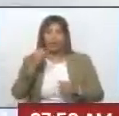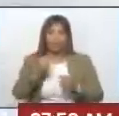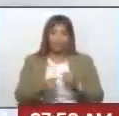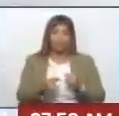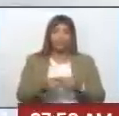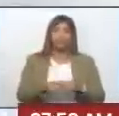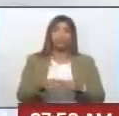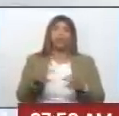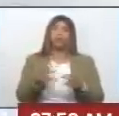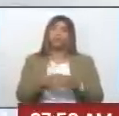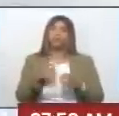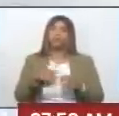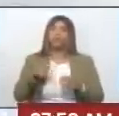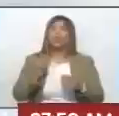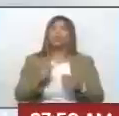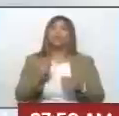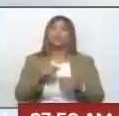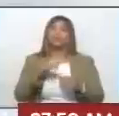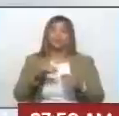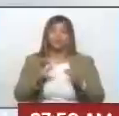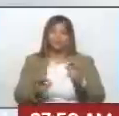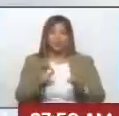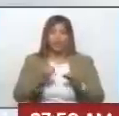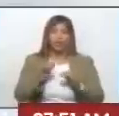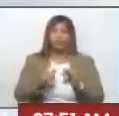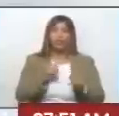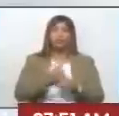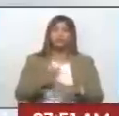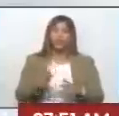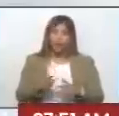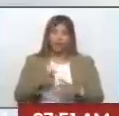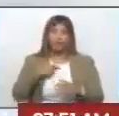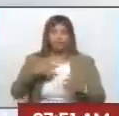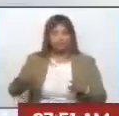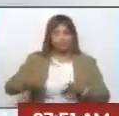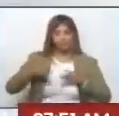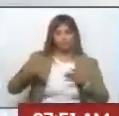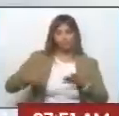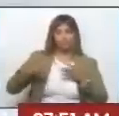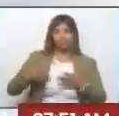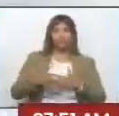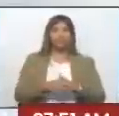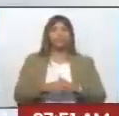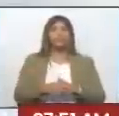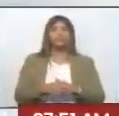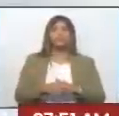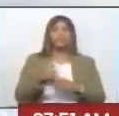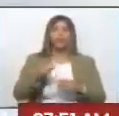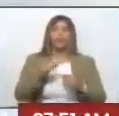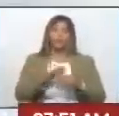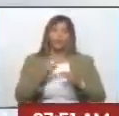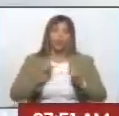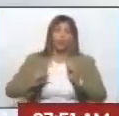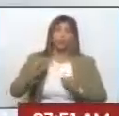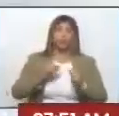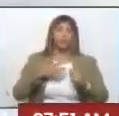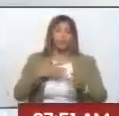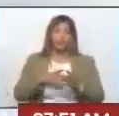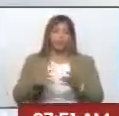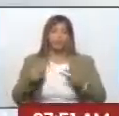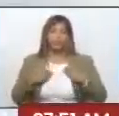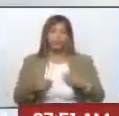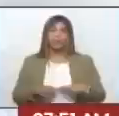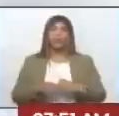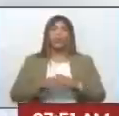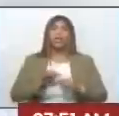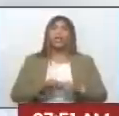la Corte Penal Internacional es orientar fundamentalmente hacia la protección de los derechos humanos, que es